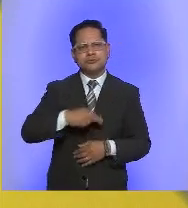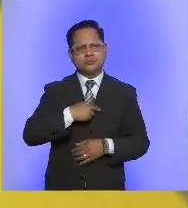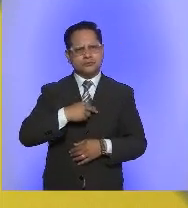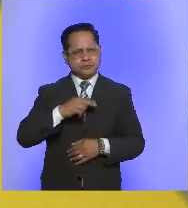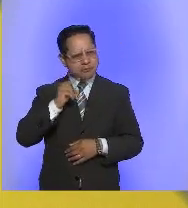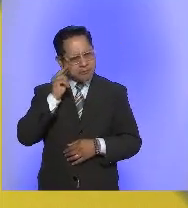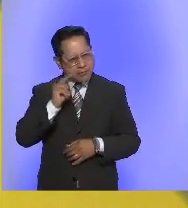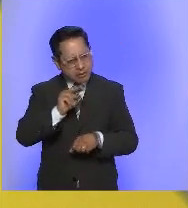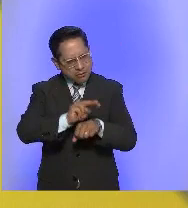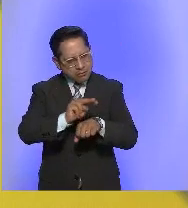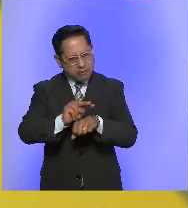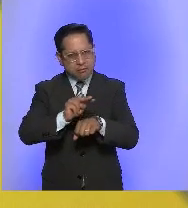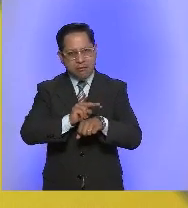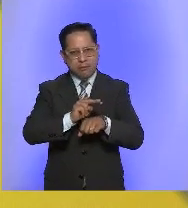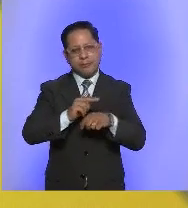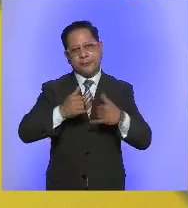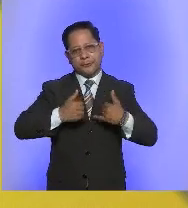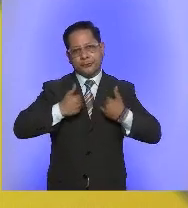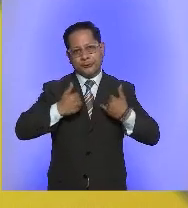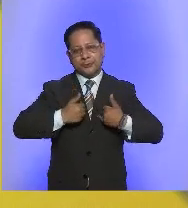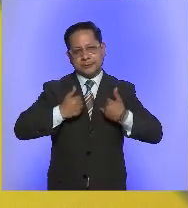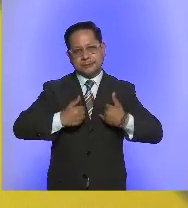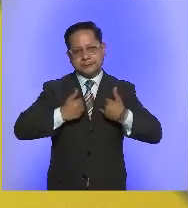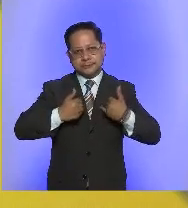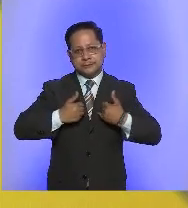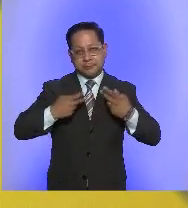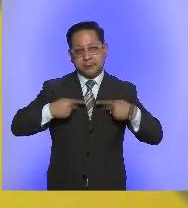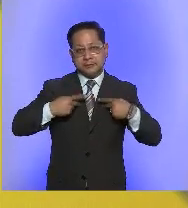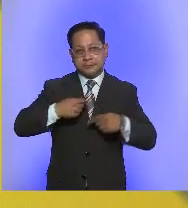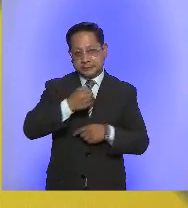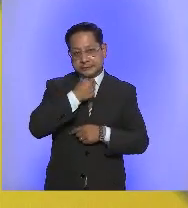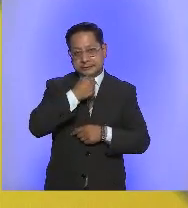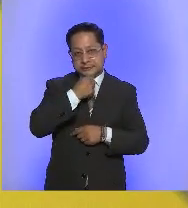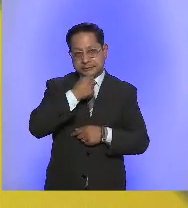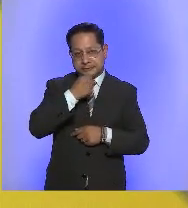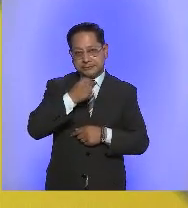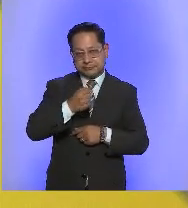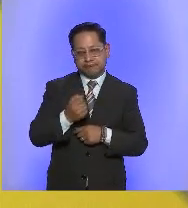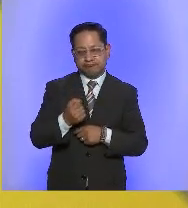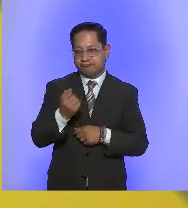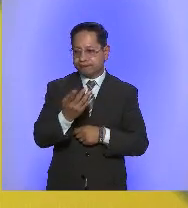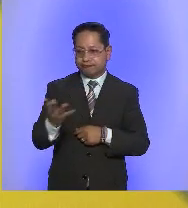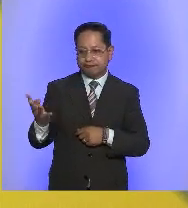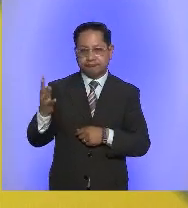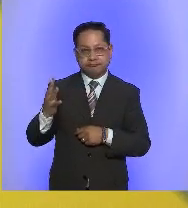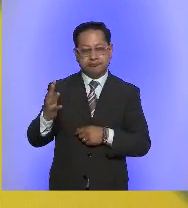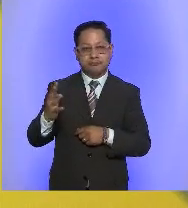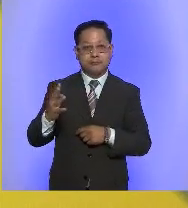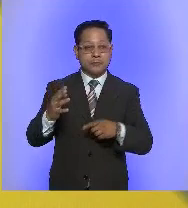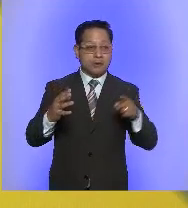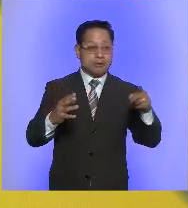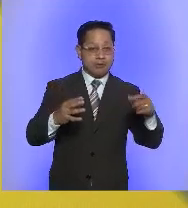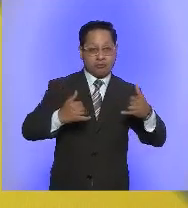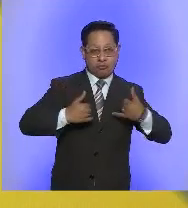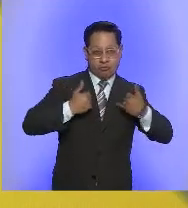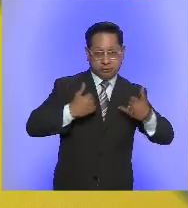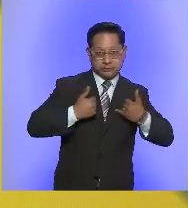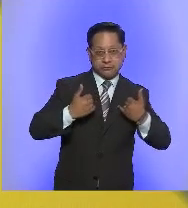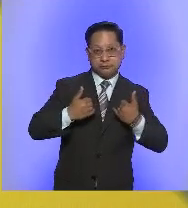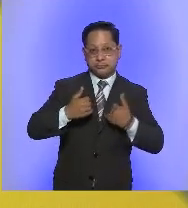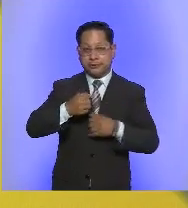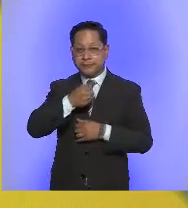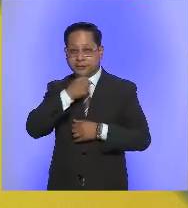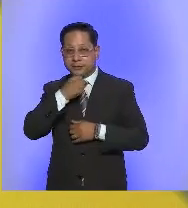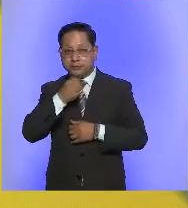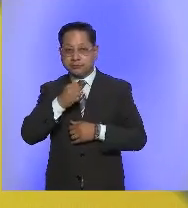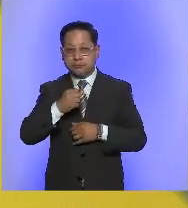lista nominal está compuesta en gran mayoría por jóvenes y por adultos mayores. A ellos hay que convencerlos, sobre